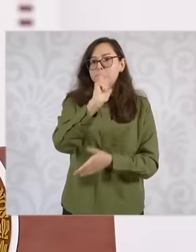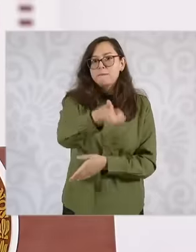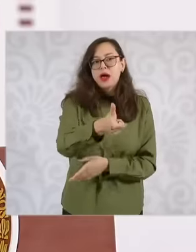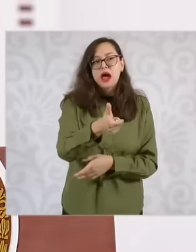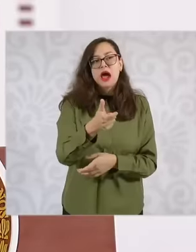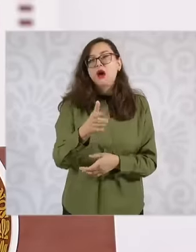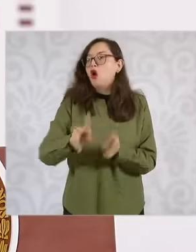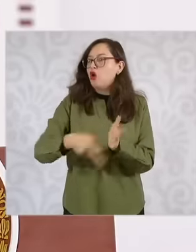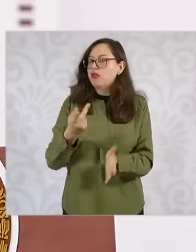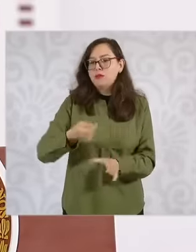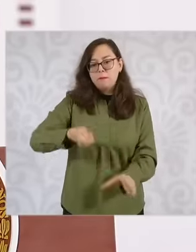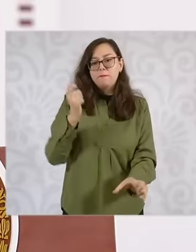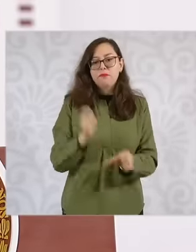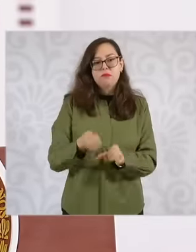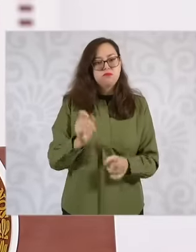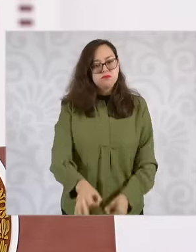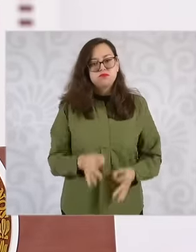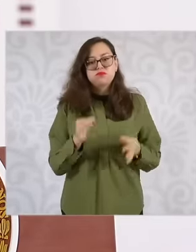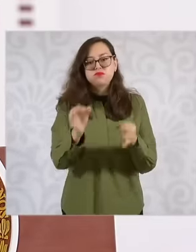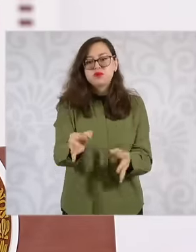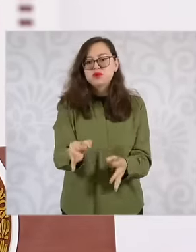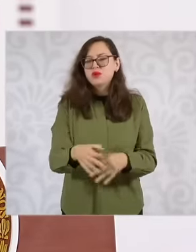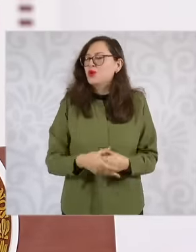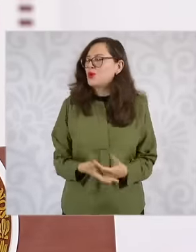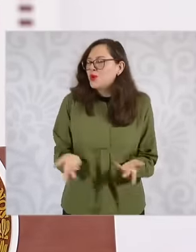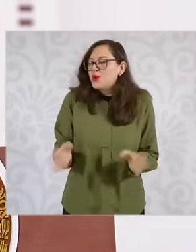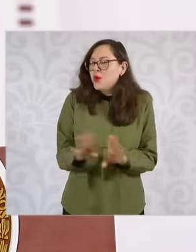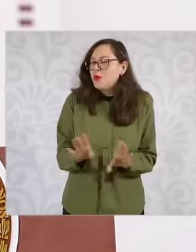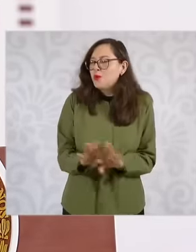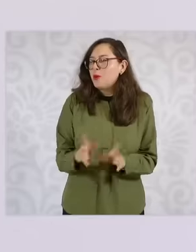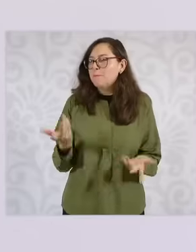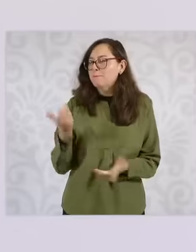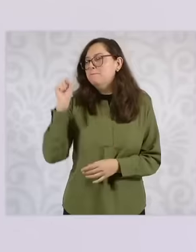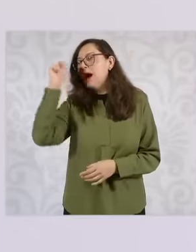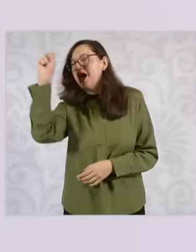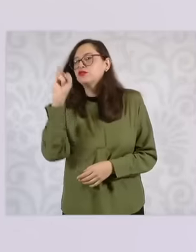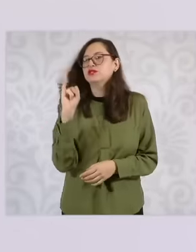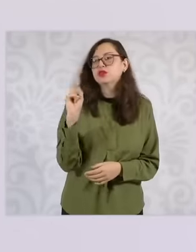comunicación con el secretario de Seguridad Ciudadana y los secretarios estatales,